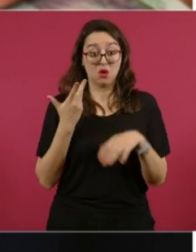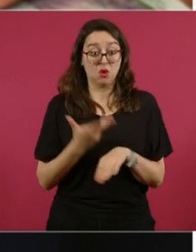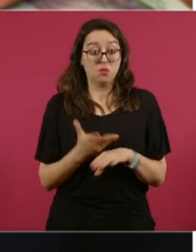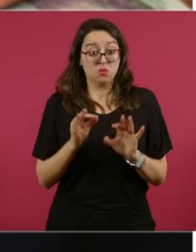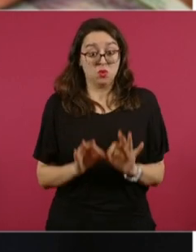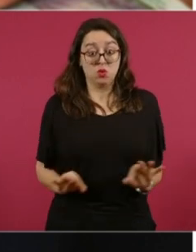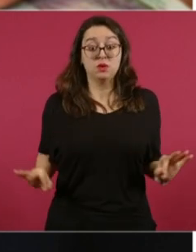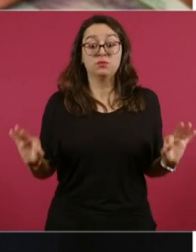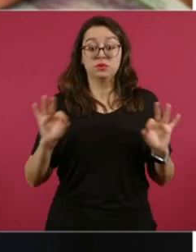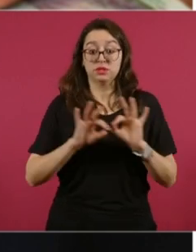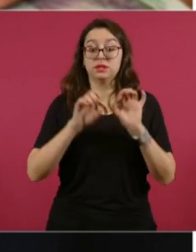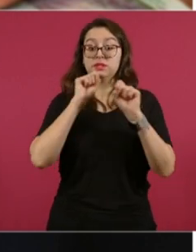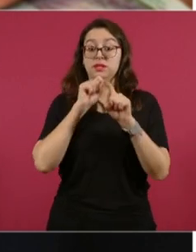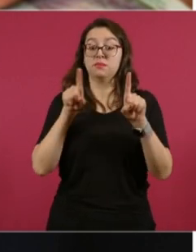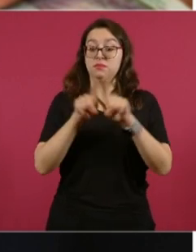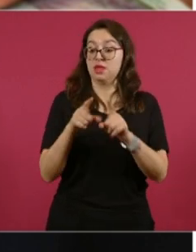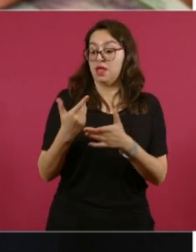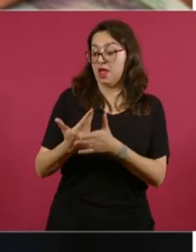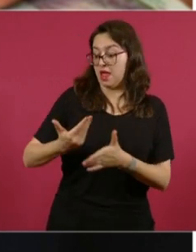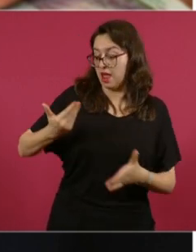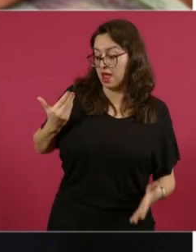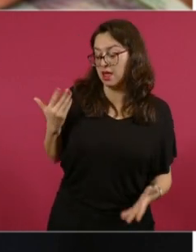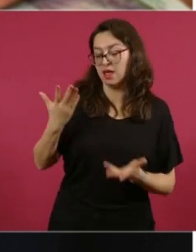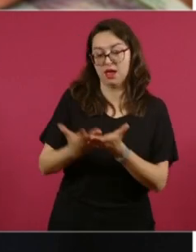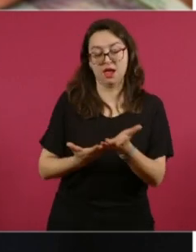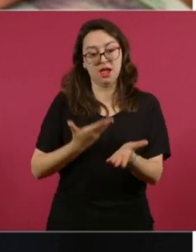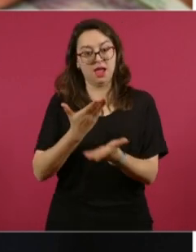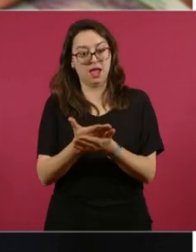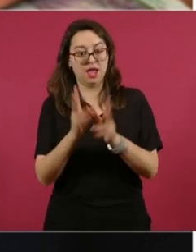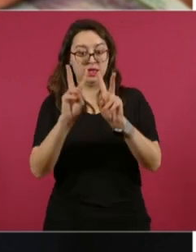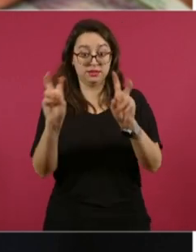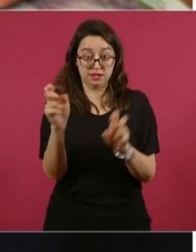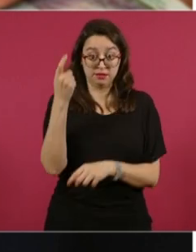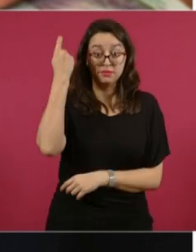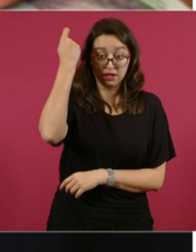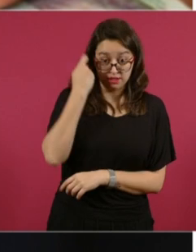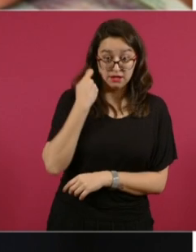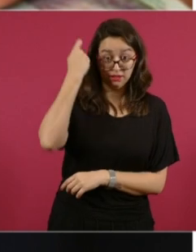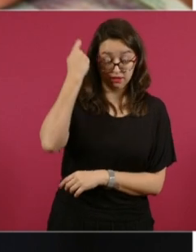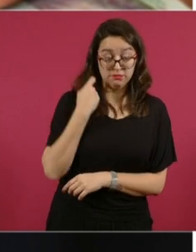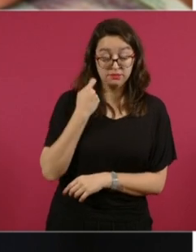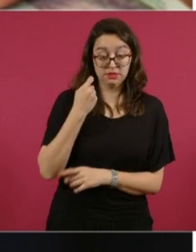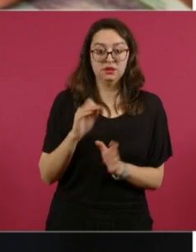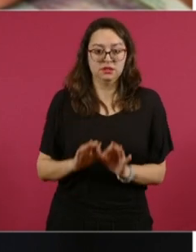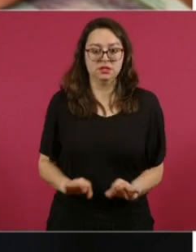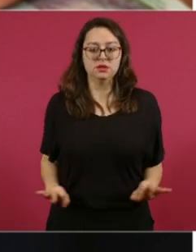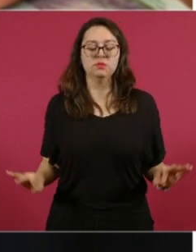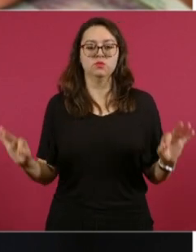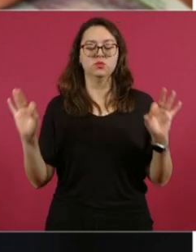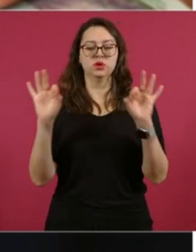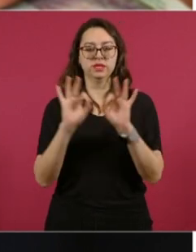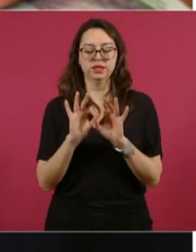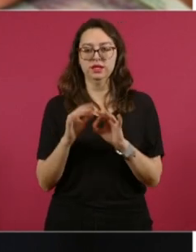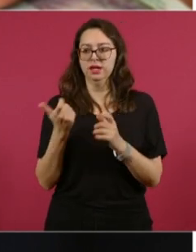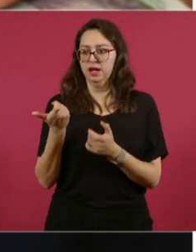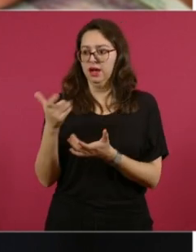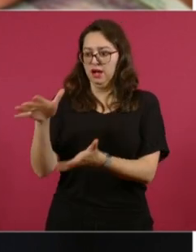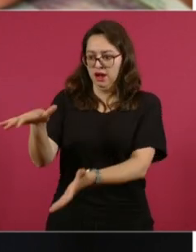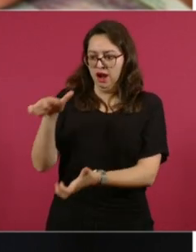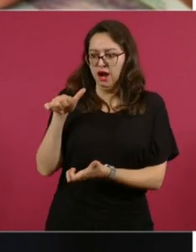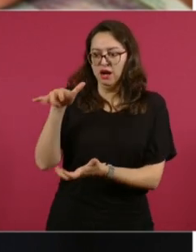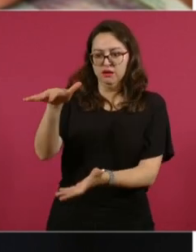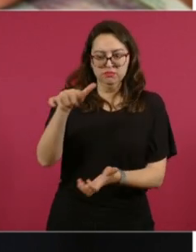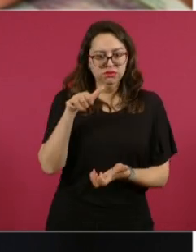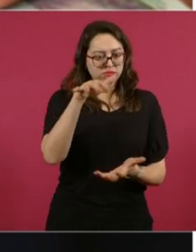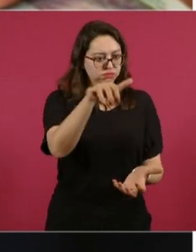habíamos presentado aquí la reforma de pensiones, habíamos dicho que parte importante de los recursos iba a venir de